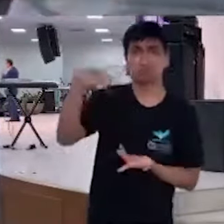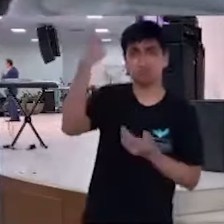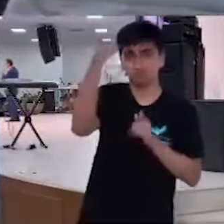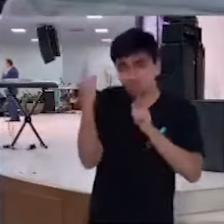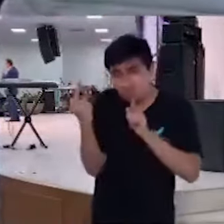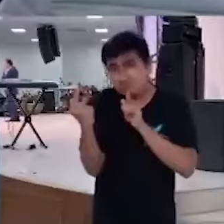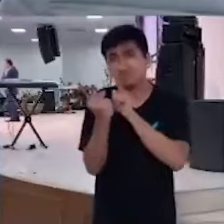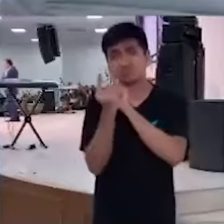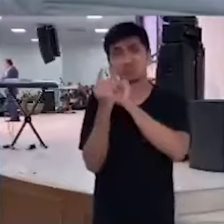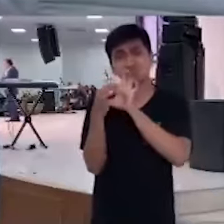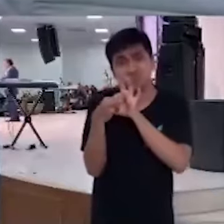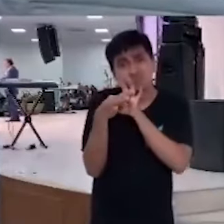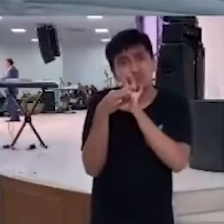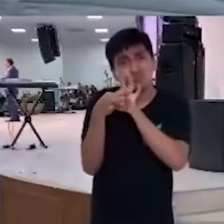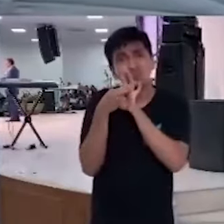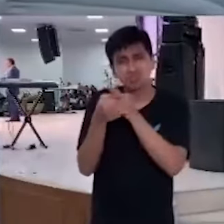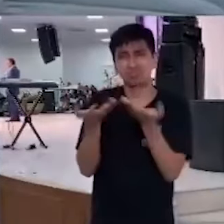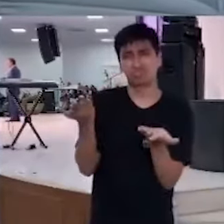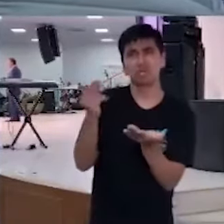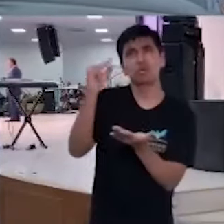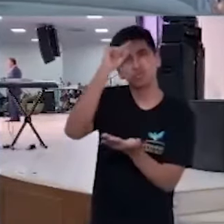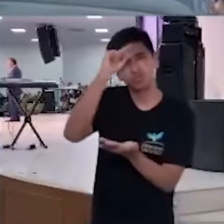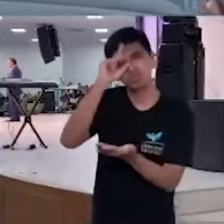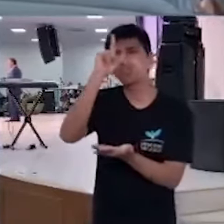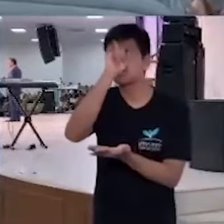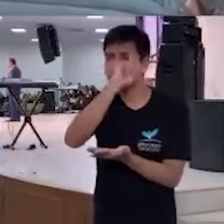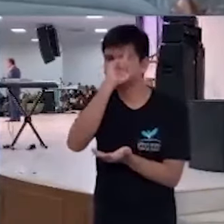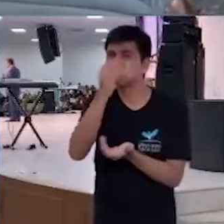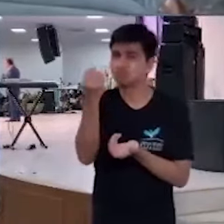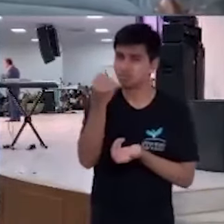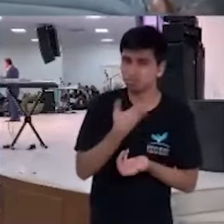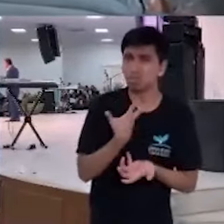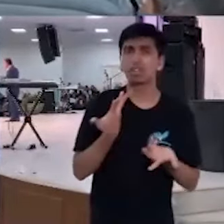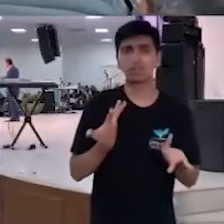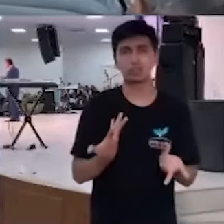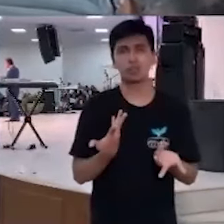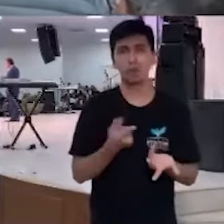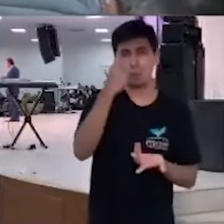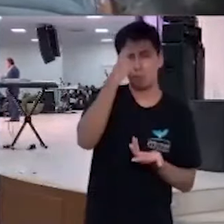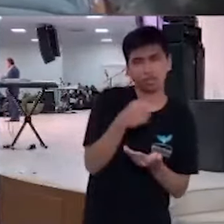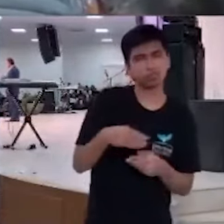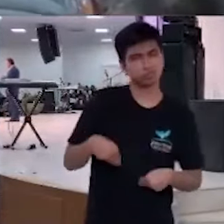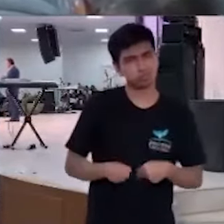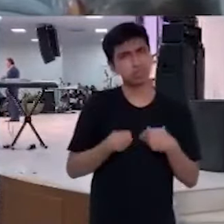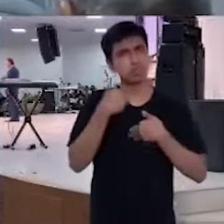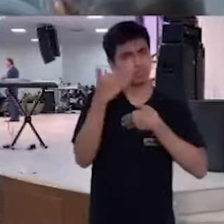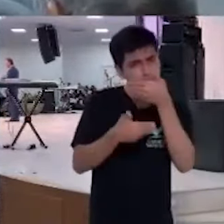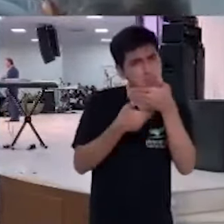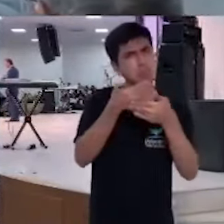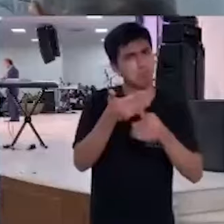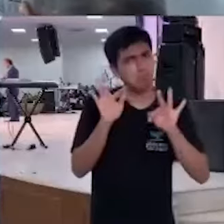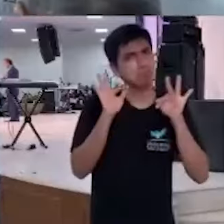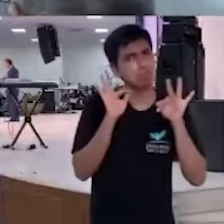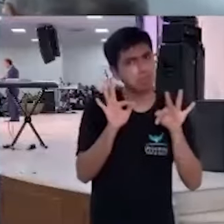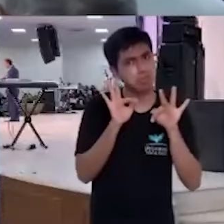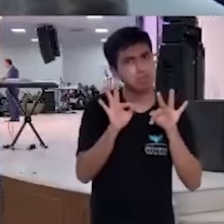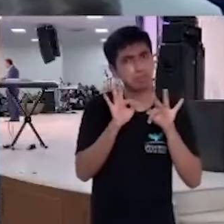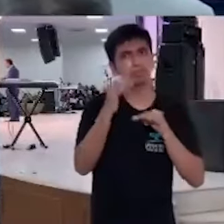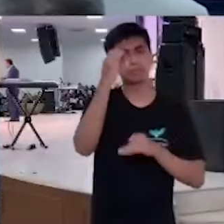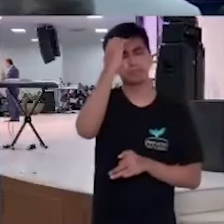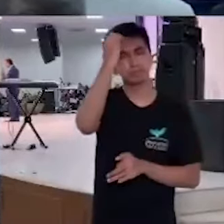Este proverbio contiene mucha sabiduría, porque los pastores debemos tener personas de confianza